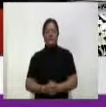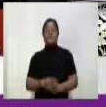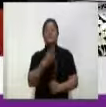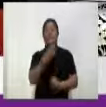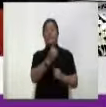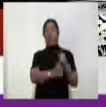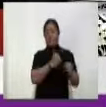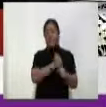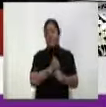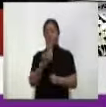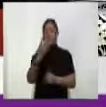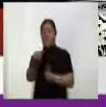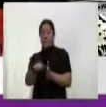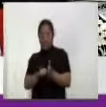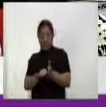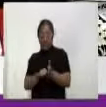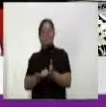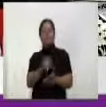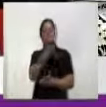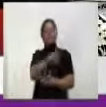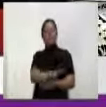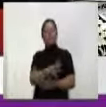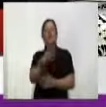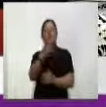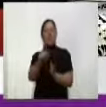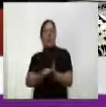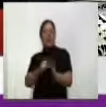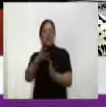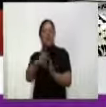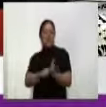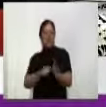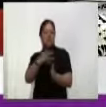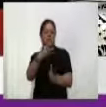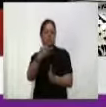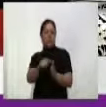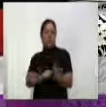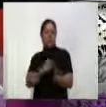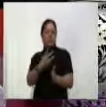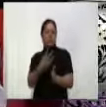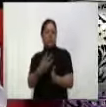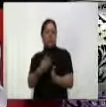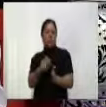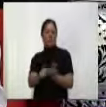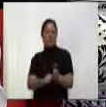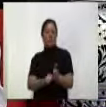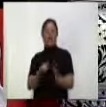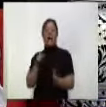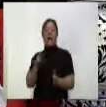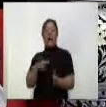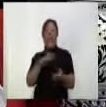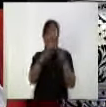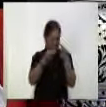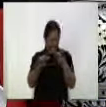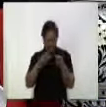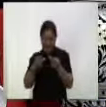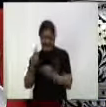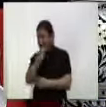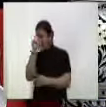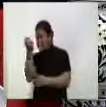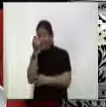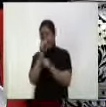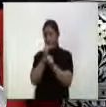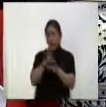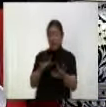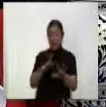3 años, 4 meses, que son 10 cuatrimestres. Entonces, ahí es donde los ingenieros se preparan en lo que son las tecnologías de la información y